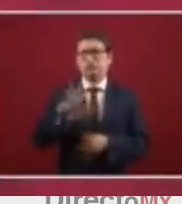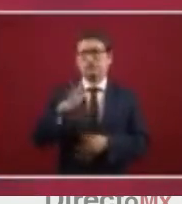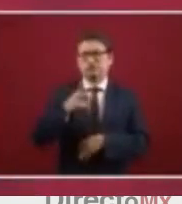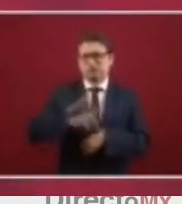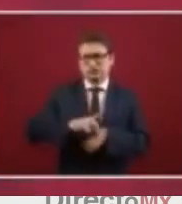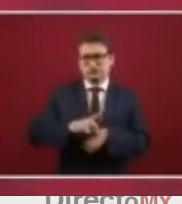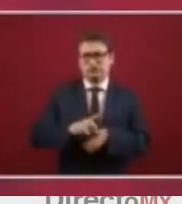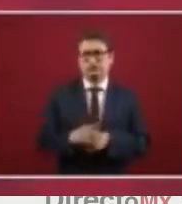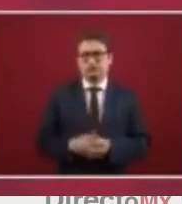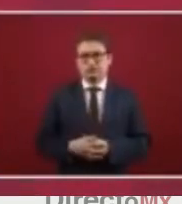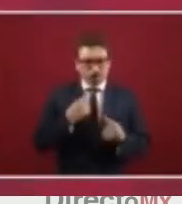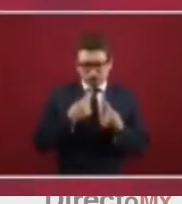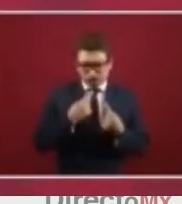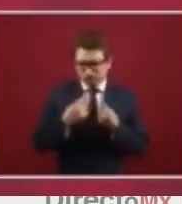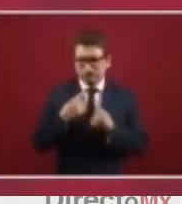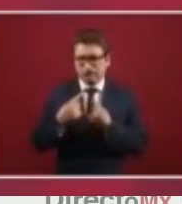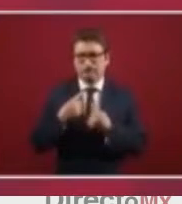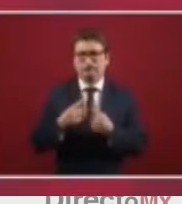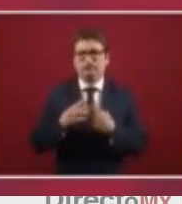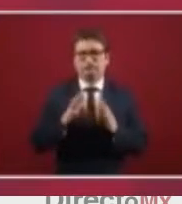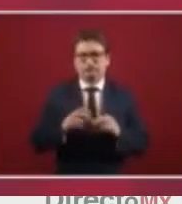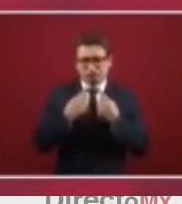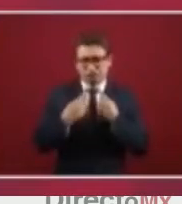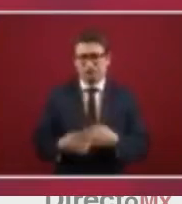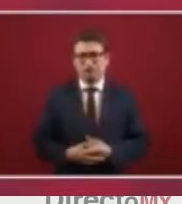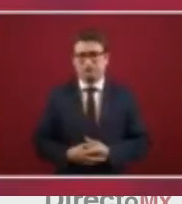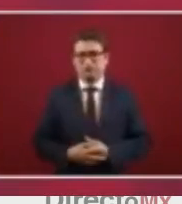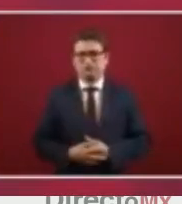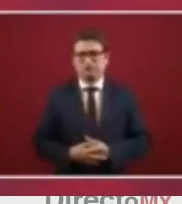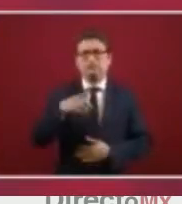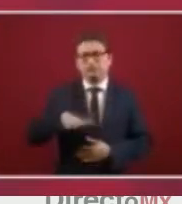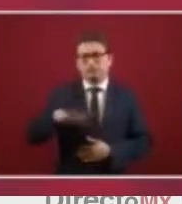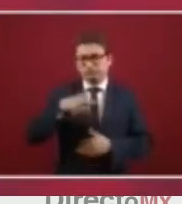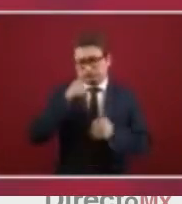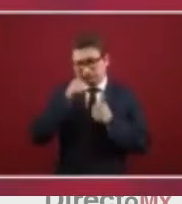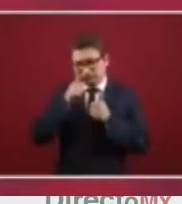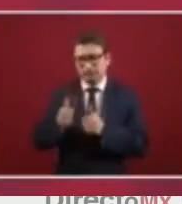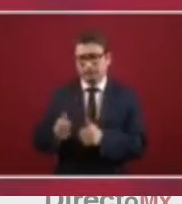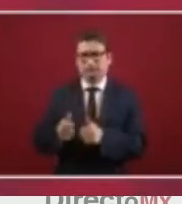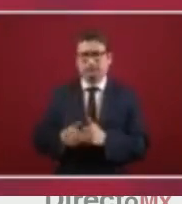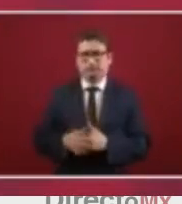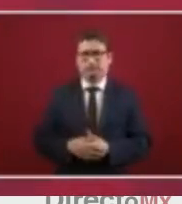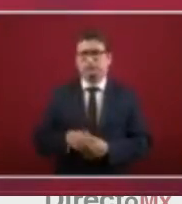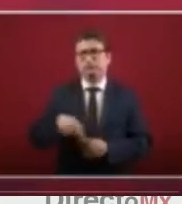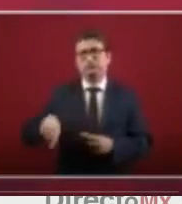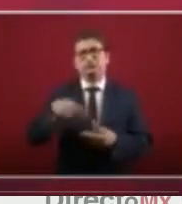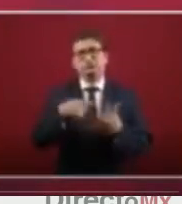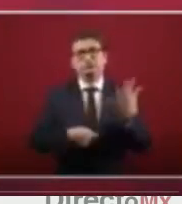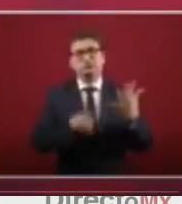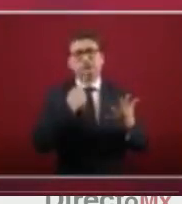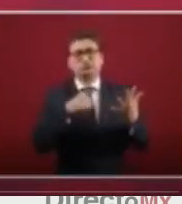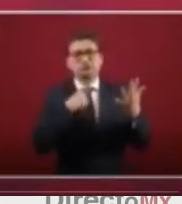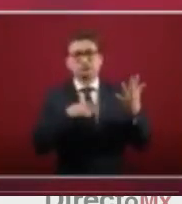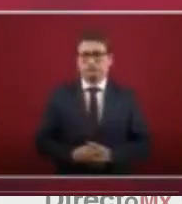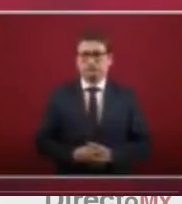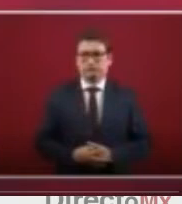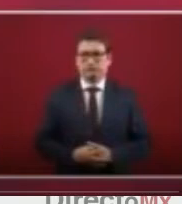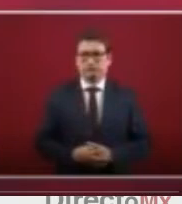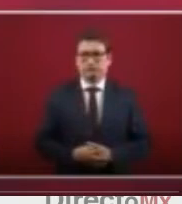días ya va a estar instalada la mesa para atención de las demandas de los trabajadores